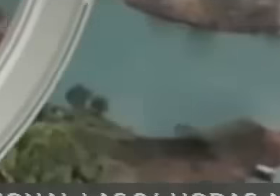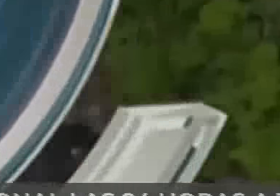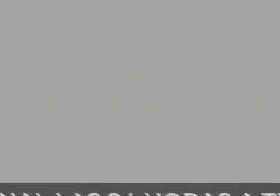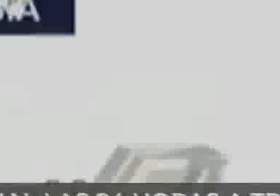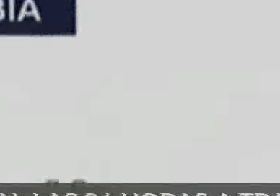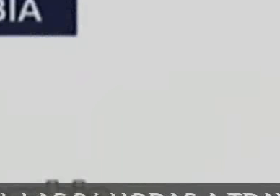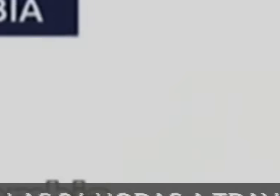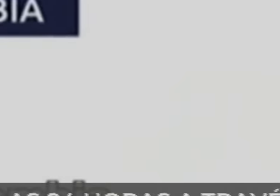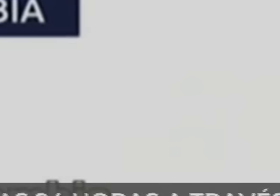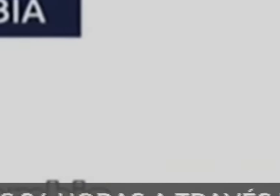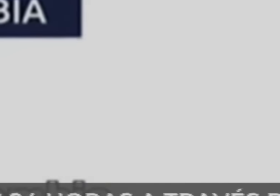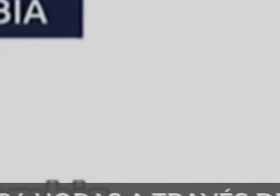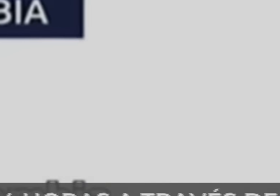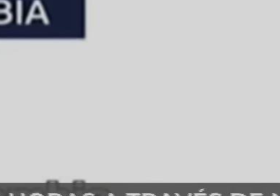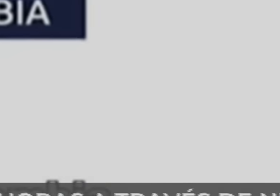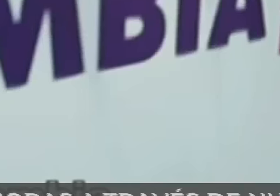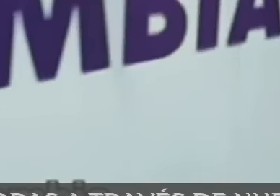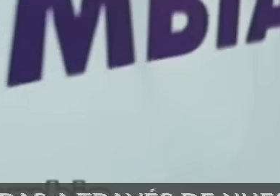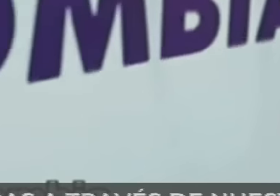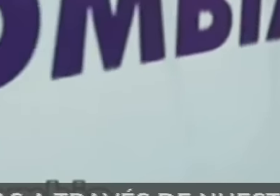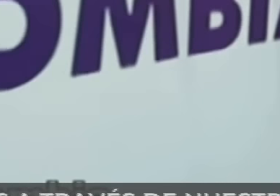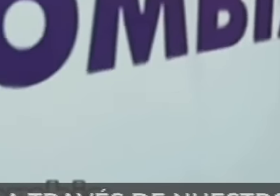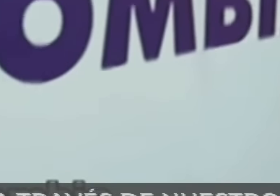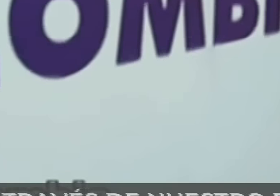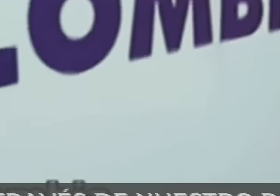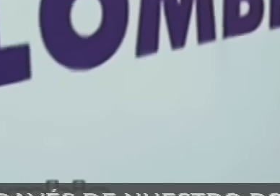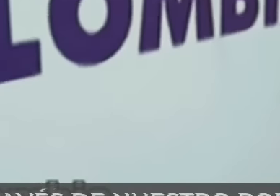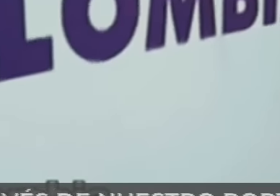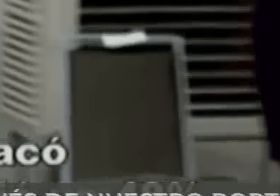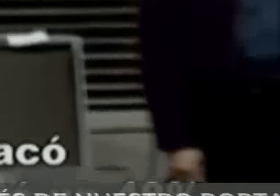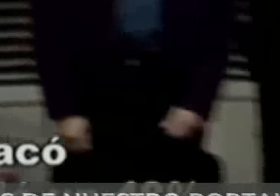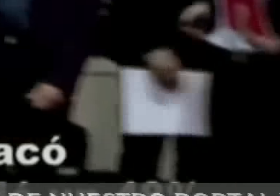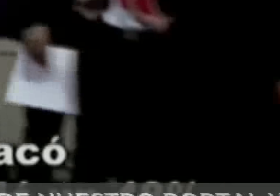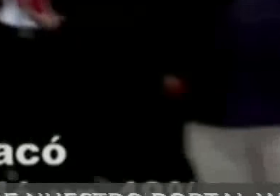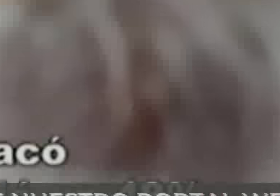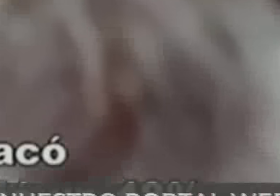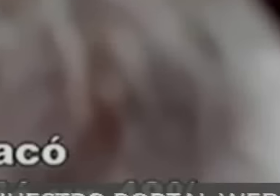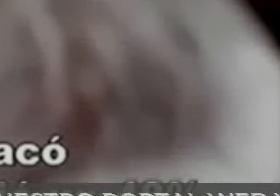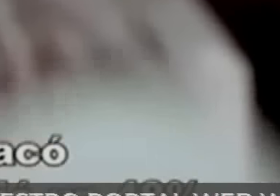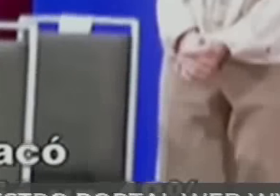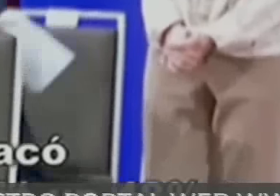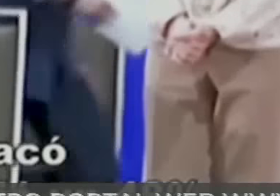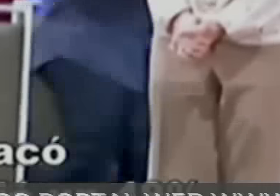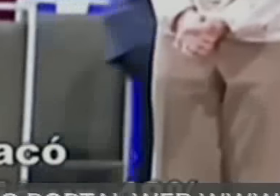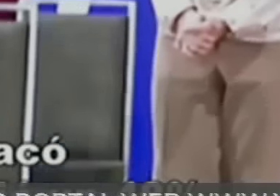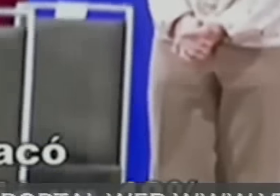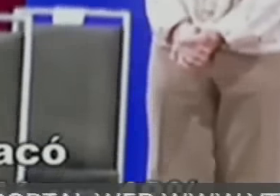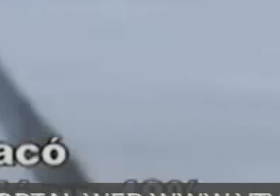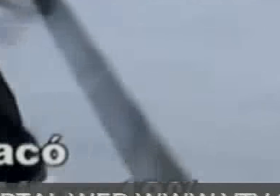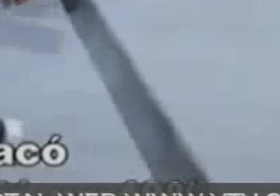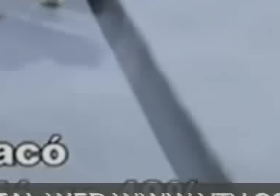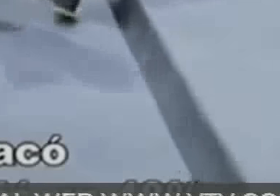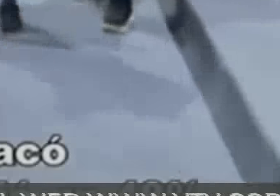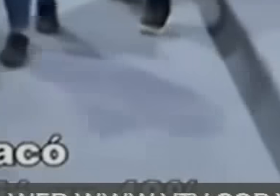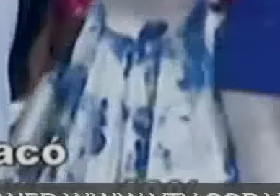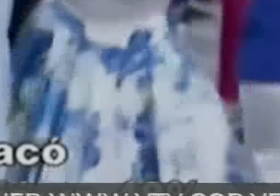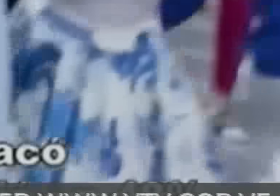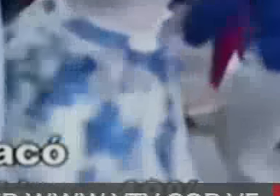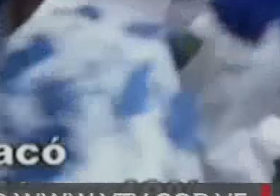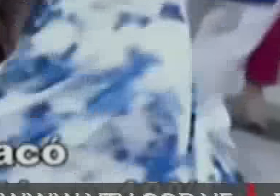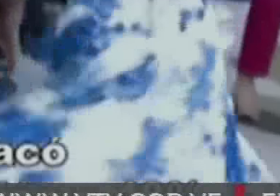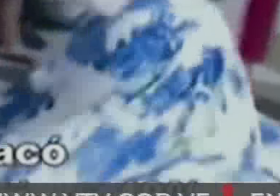Jueves. Durante el segundo intercambio binacional turístico Venezuela-Colombia, el presidente Nicolás Maduro destacó que el turismo